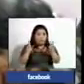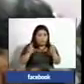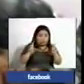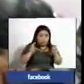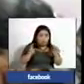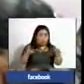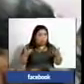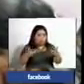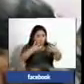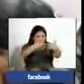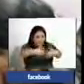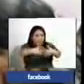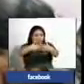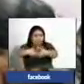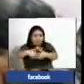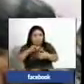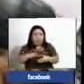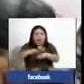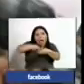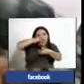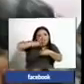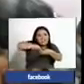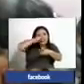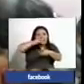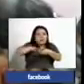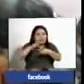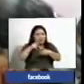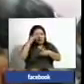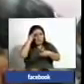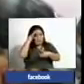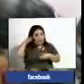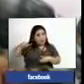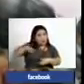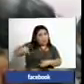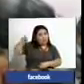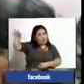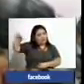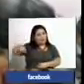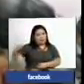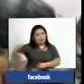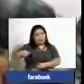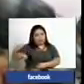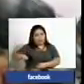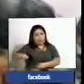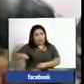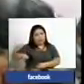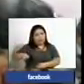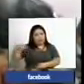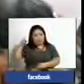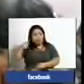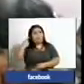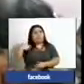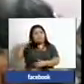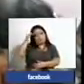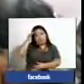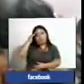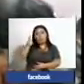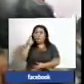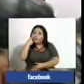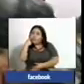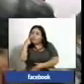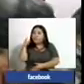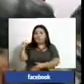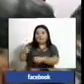producción de bocas, alimentos allá en Soyapango, todavía mantienen esos dispositivos.